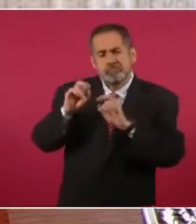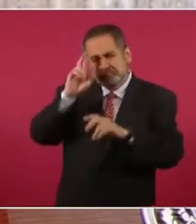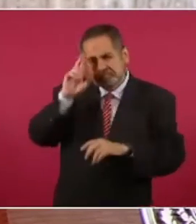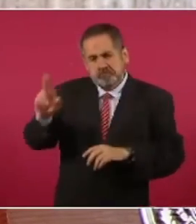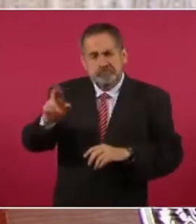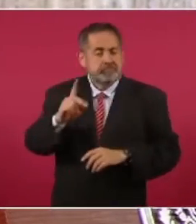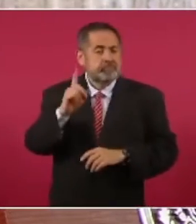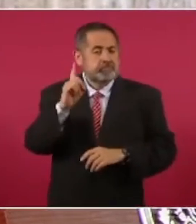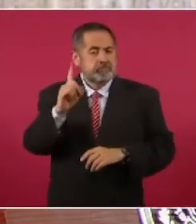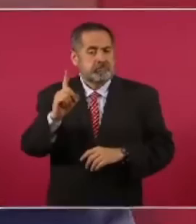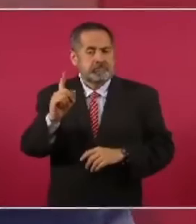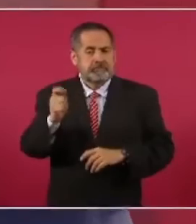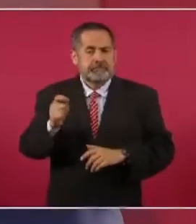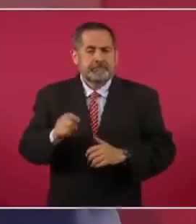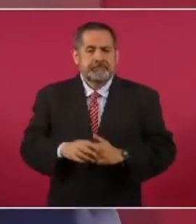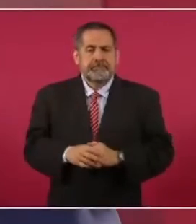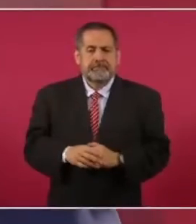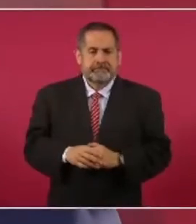Solo